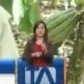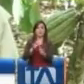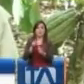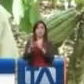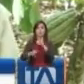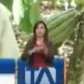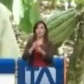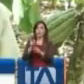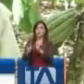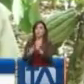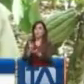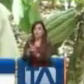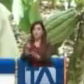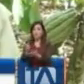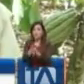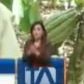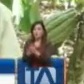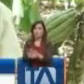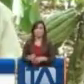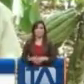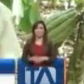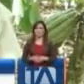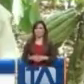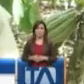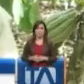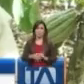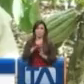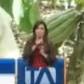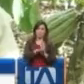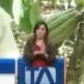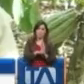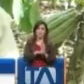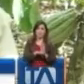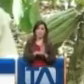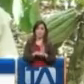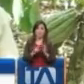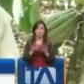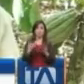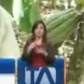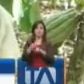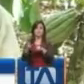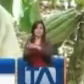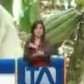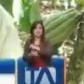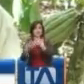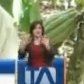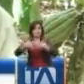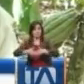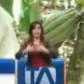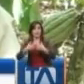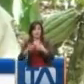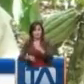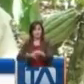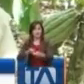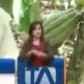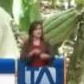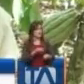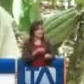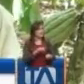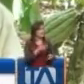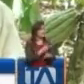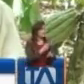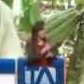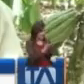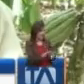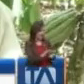nivel mundial, lo cual obviamente ha hecho que la demanda de cacao en grano de todos los orígenes, de todos los países,